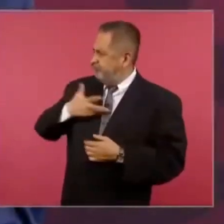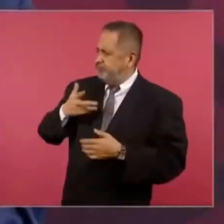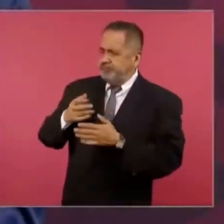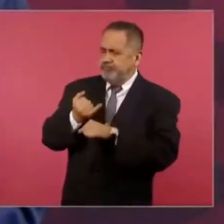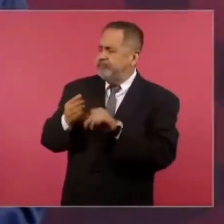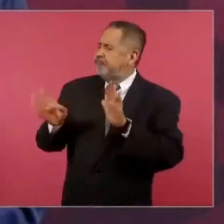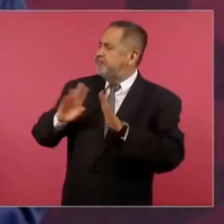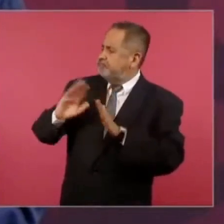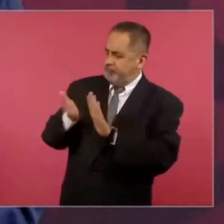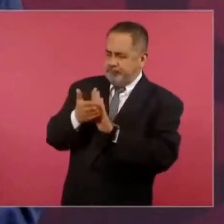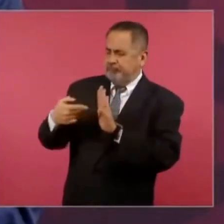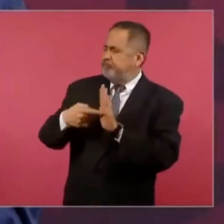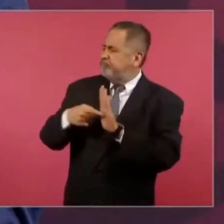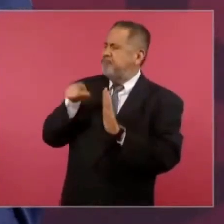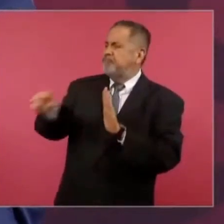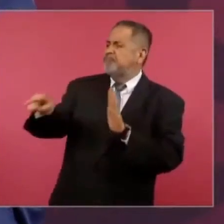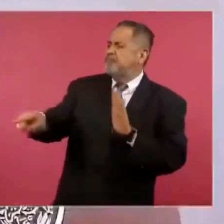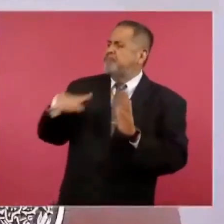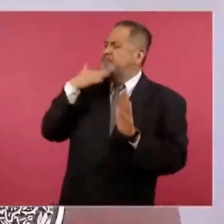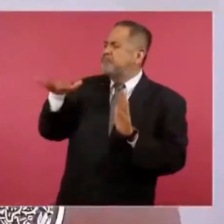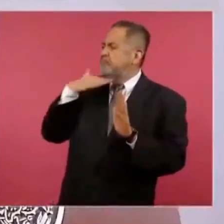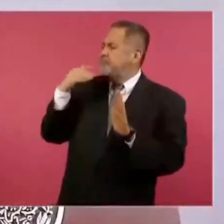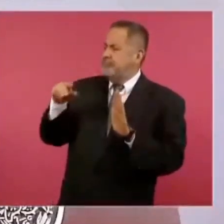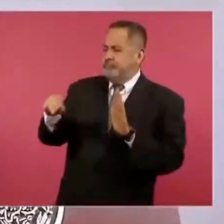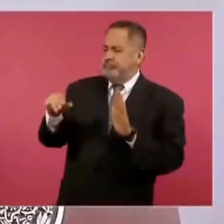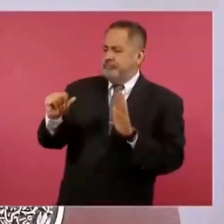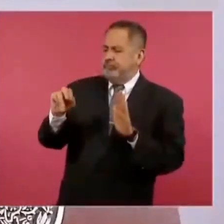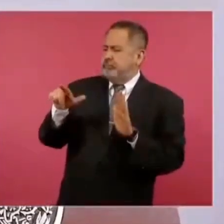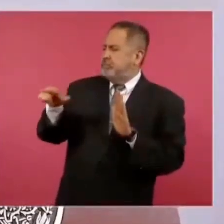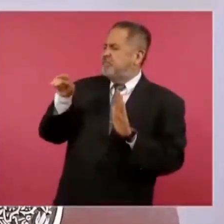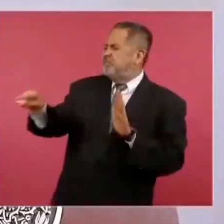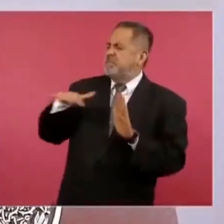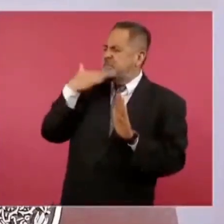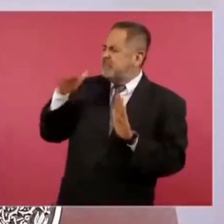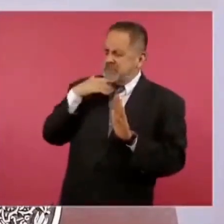de que Bartlett era un corrupto y que